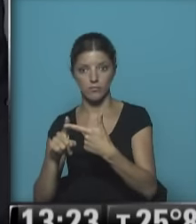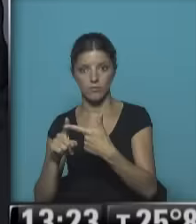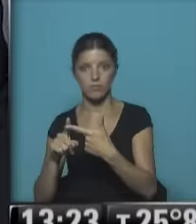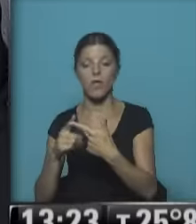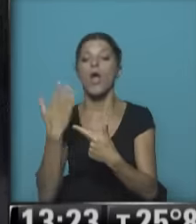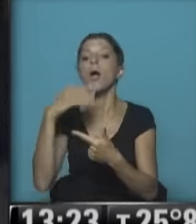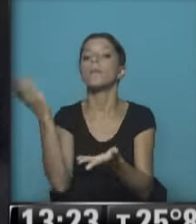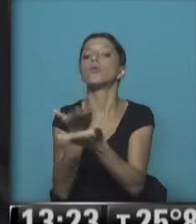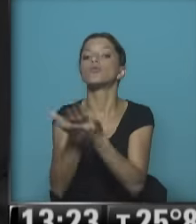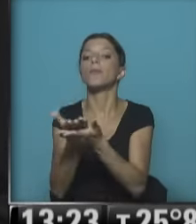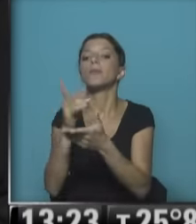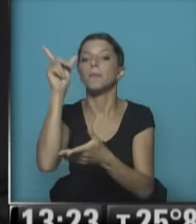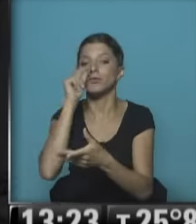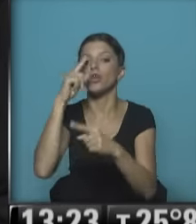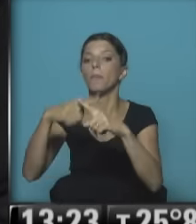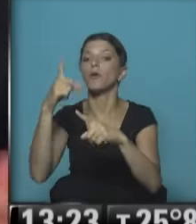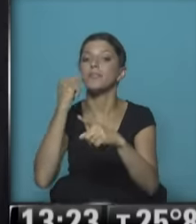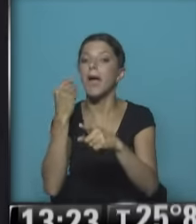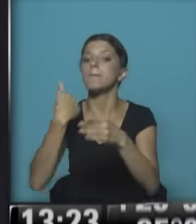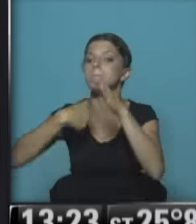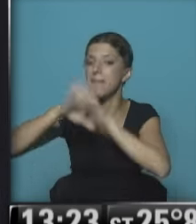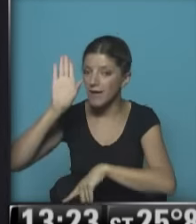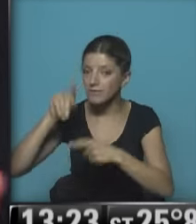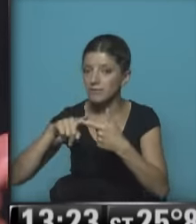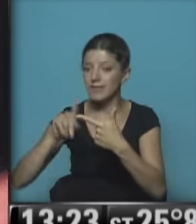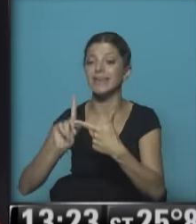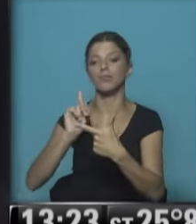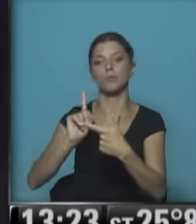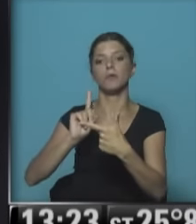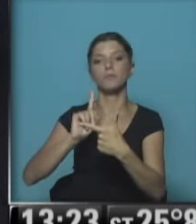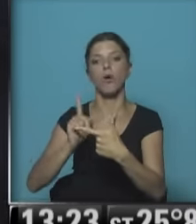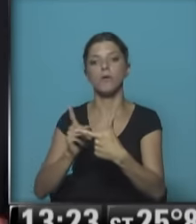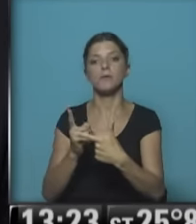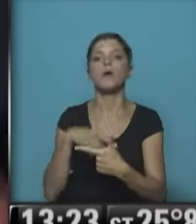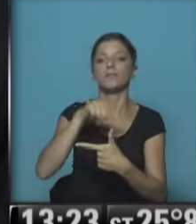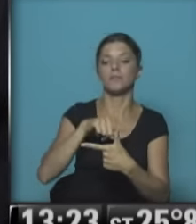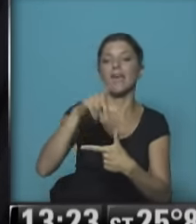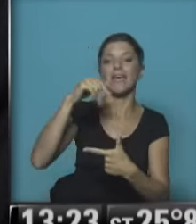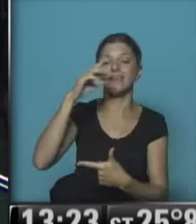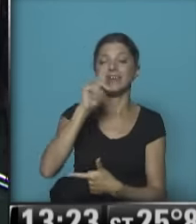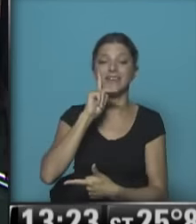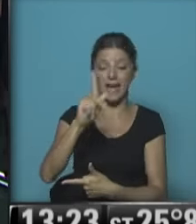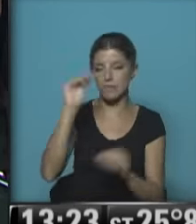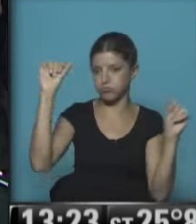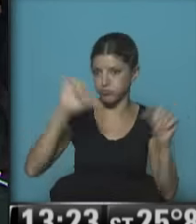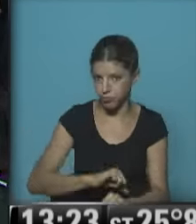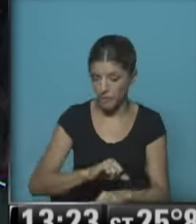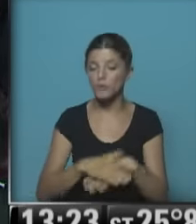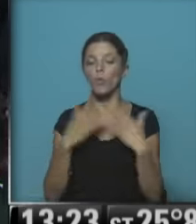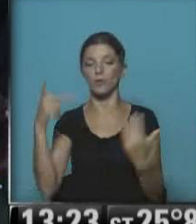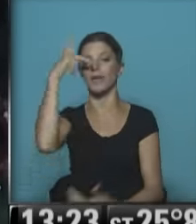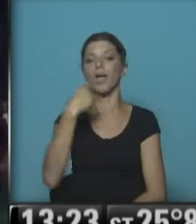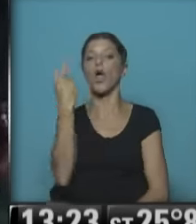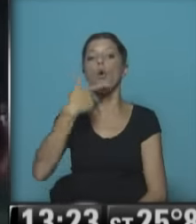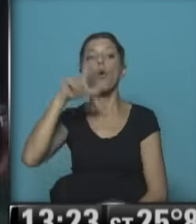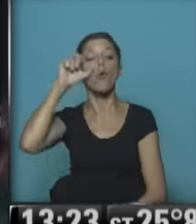barriles de petróleo diarios al mercado y que esto desfavorecía a Irak, porque Saddam Hussein lo había planteado en una reunión